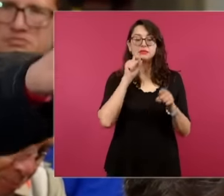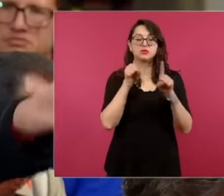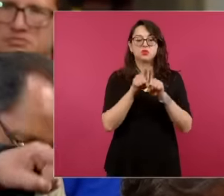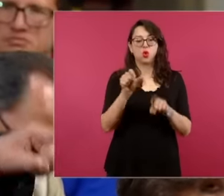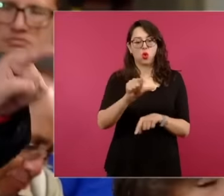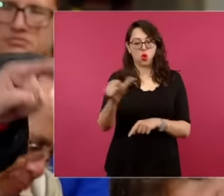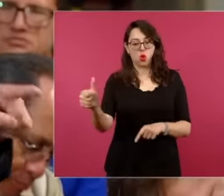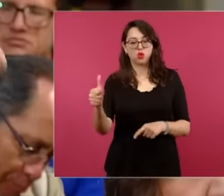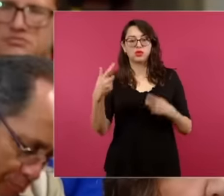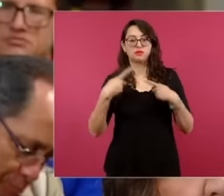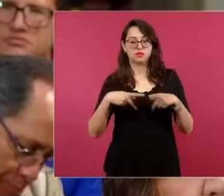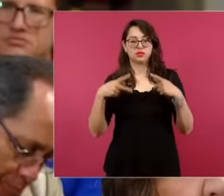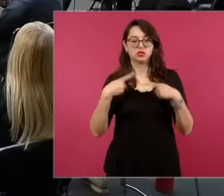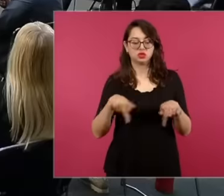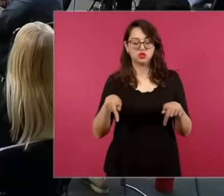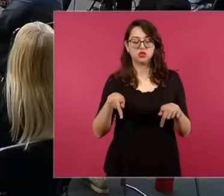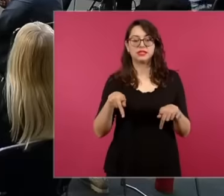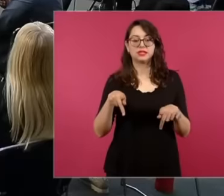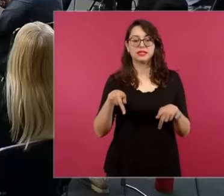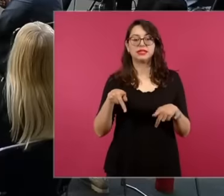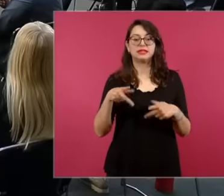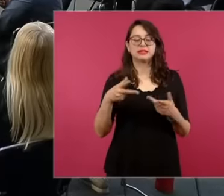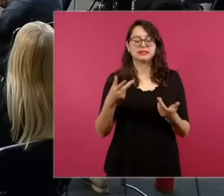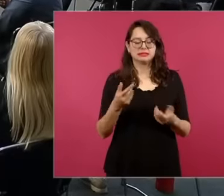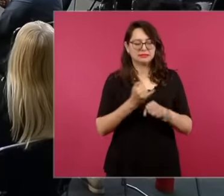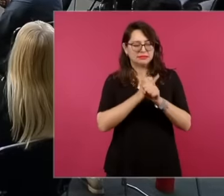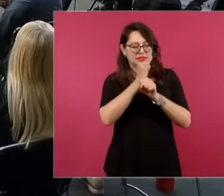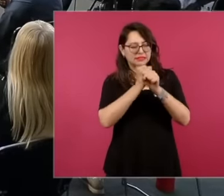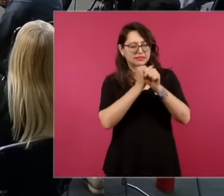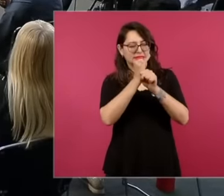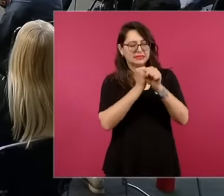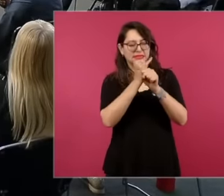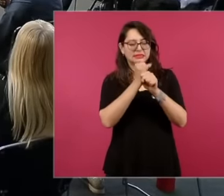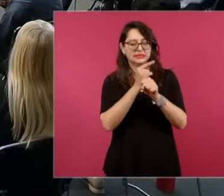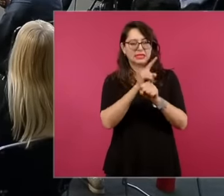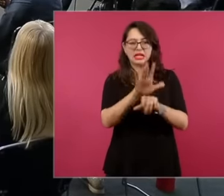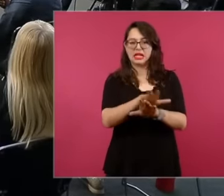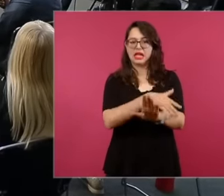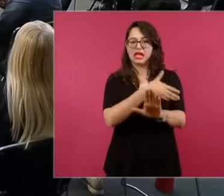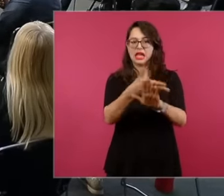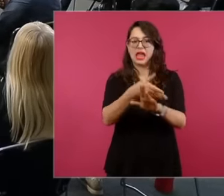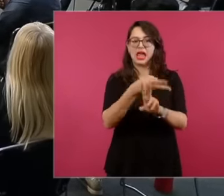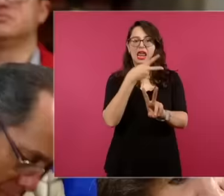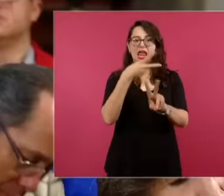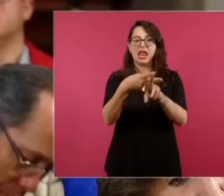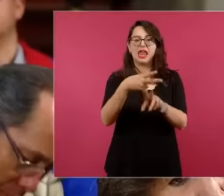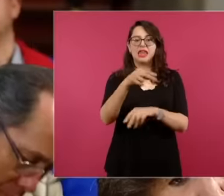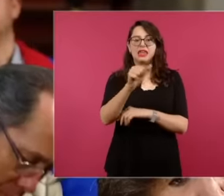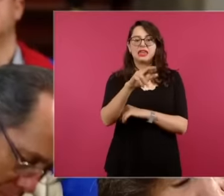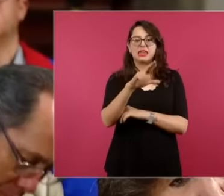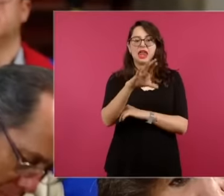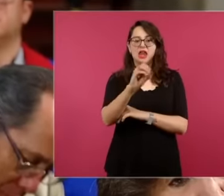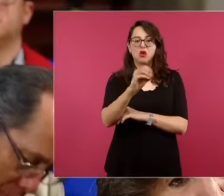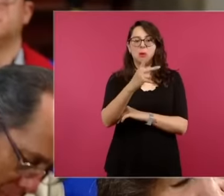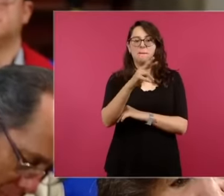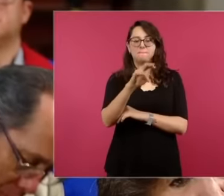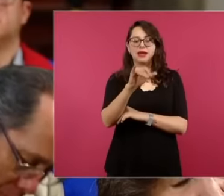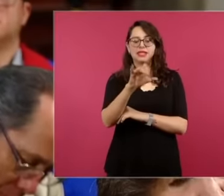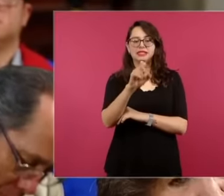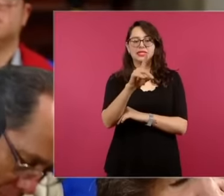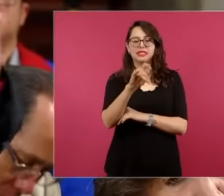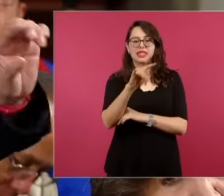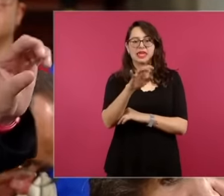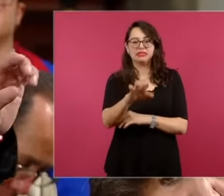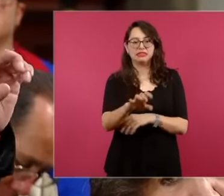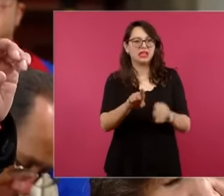sociales hace no mucho, donde dice que la campaña contra usted de narco presidente puede ser incluso inédita en cuestión